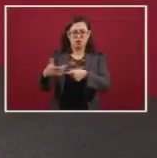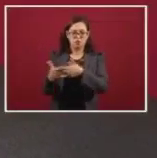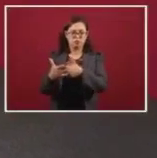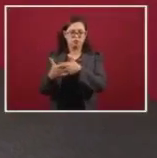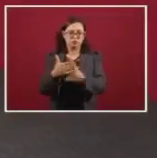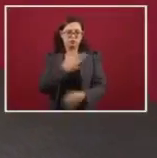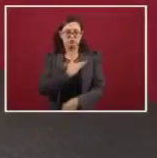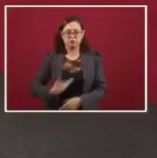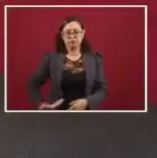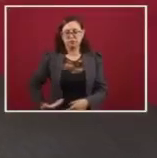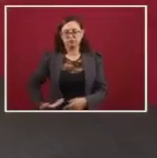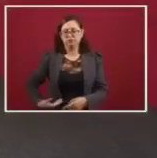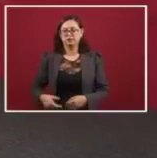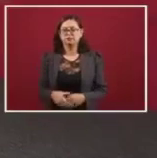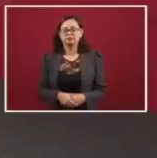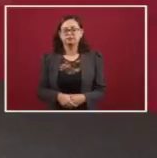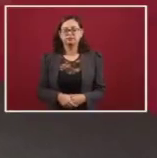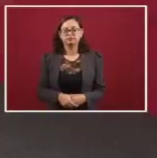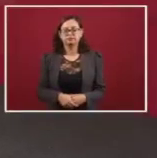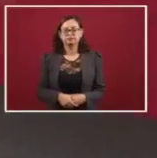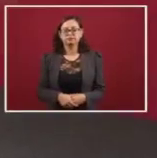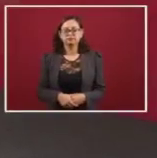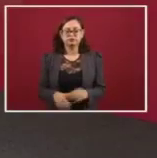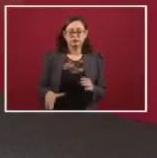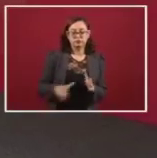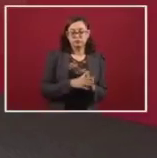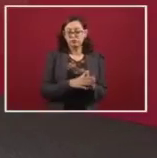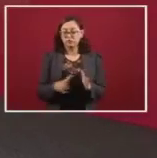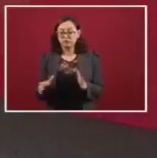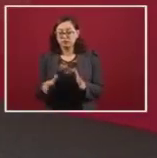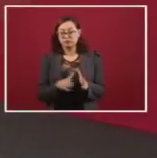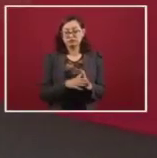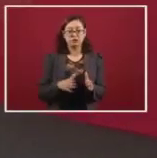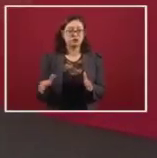electo, en ese periodo